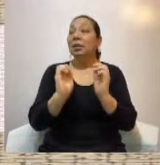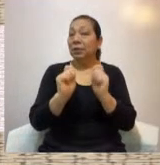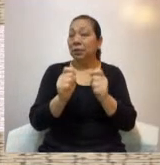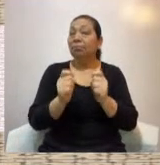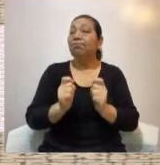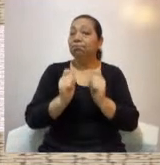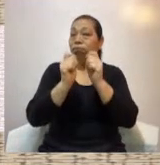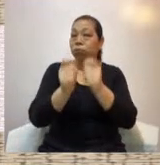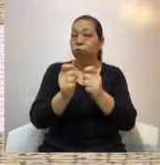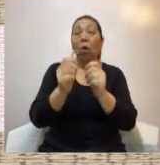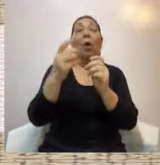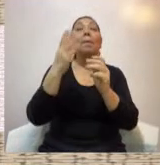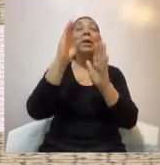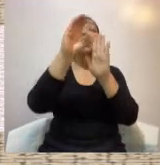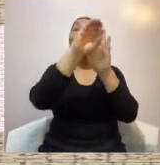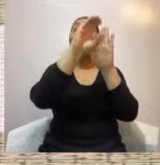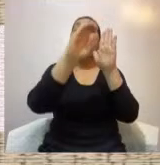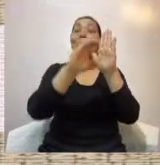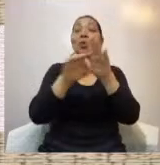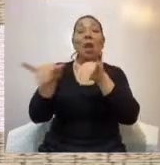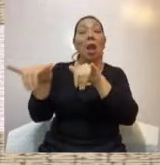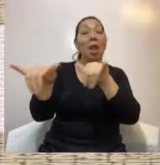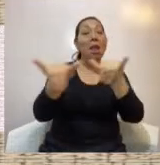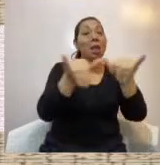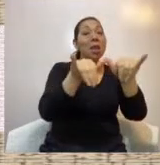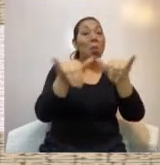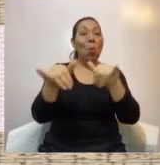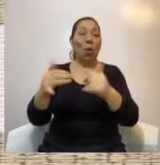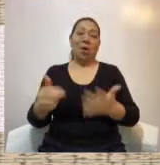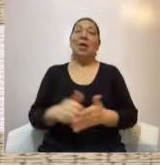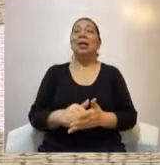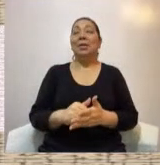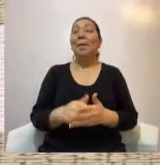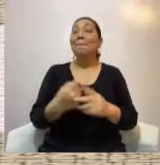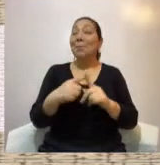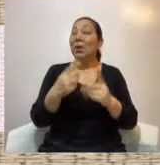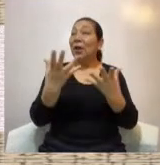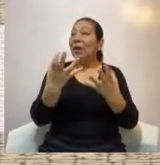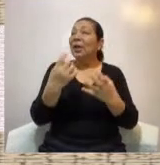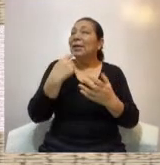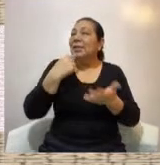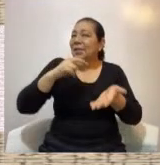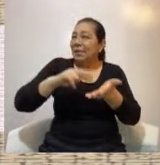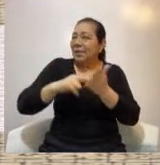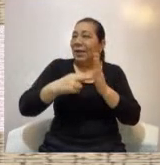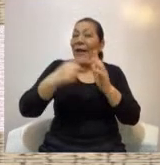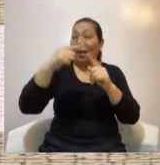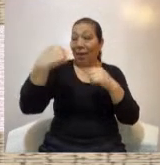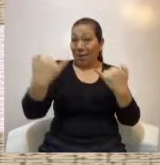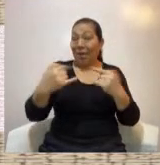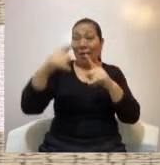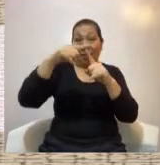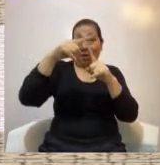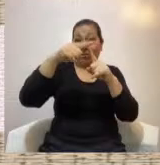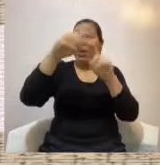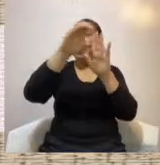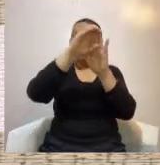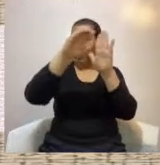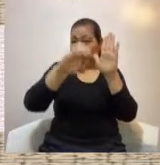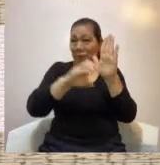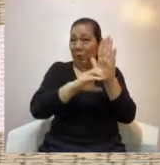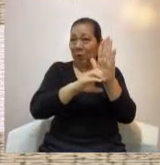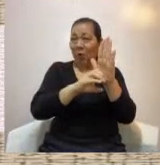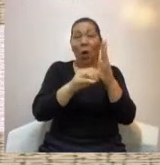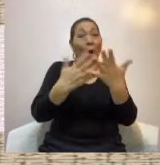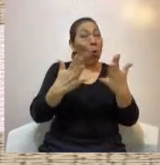y que conlleven precisamente a la consecución de dicha igualdad en el terreno material, ¿no? Lo que quiere decir con esto el Tribunal